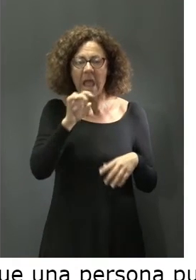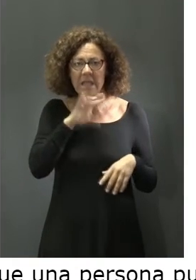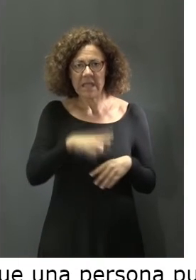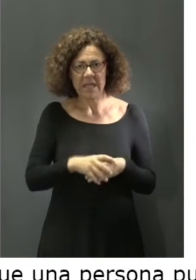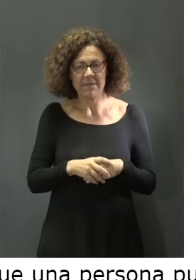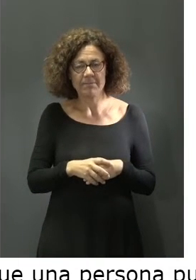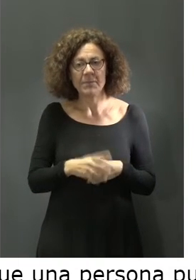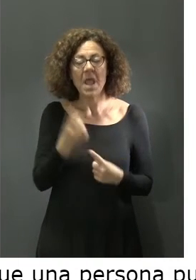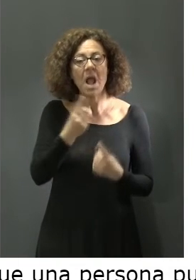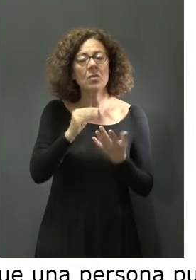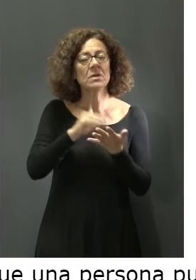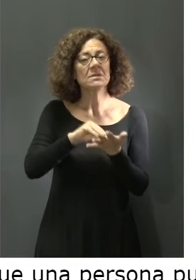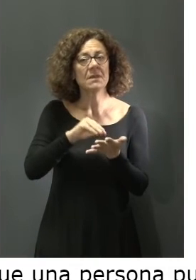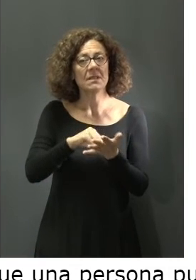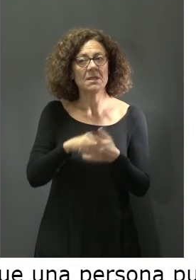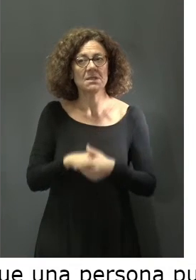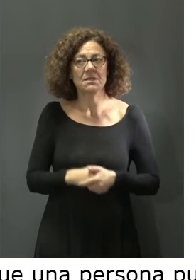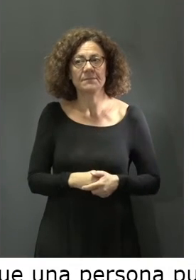veces